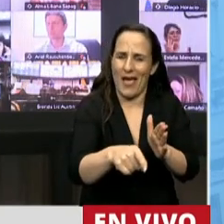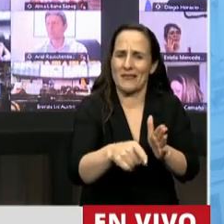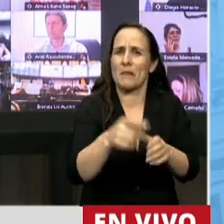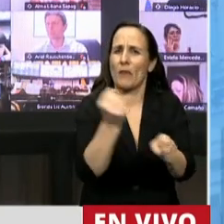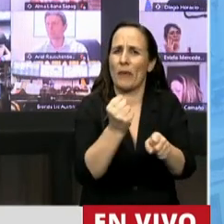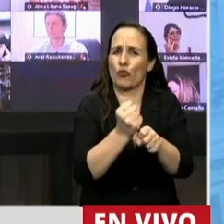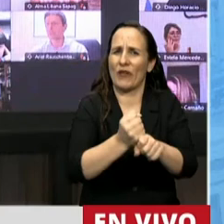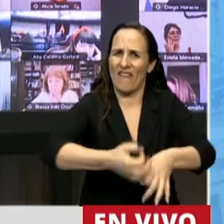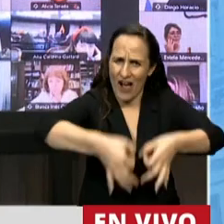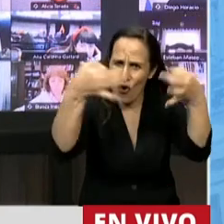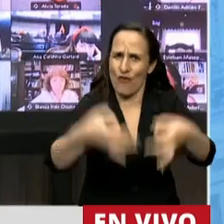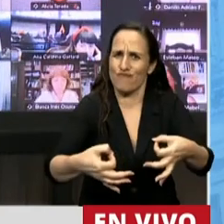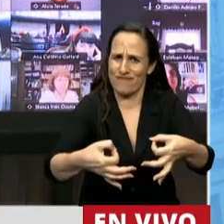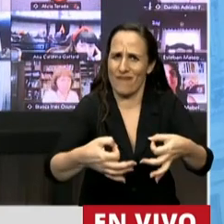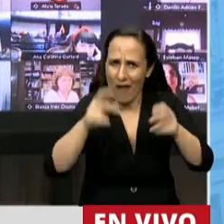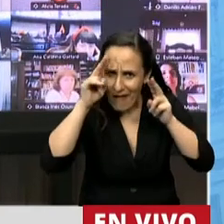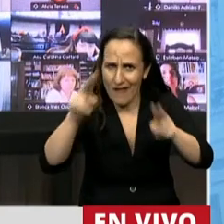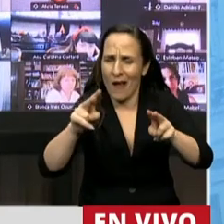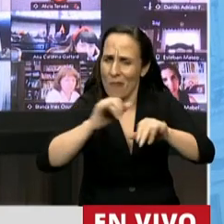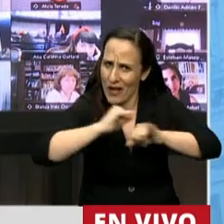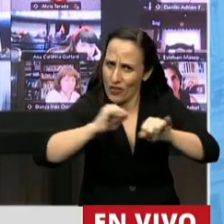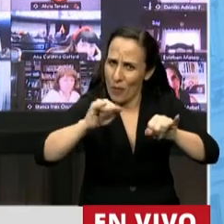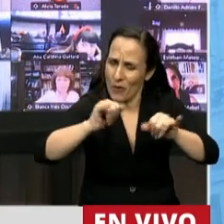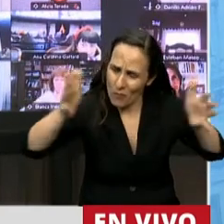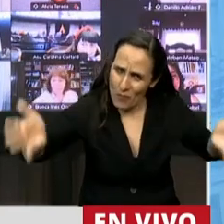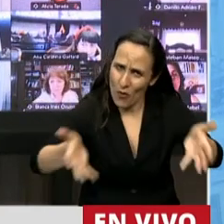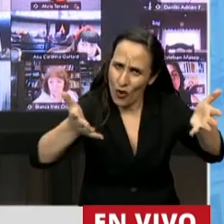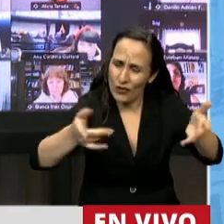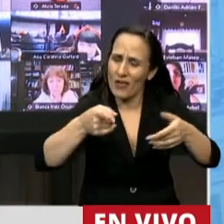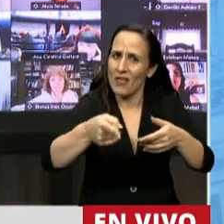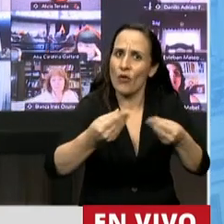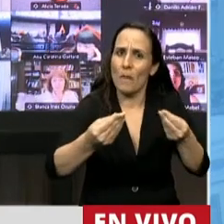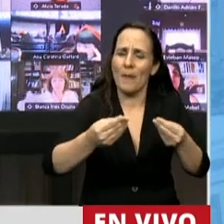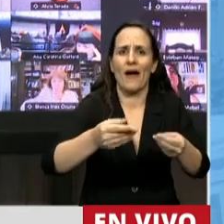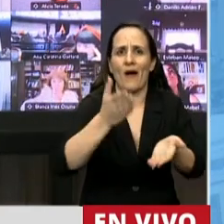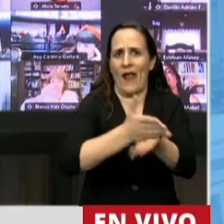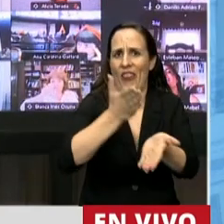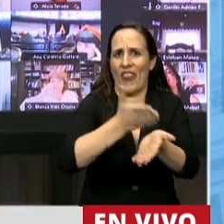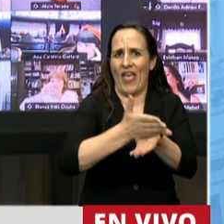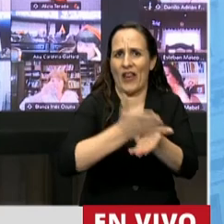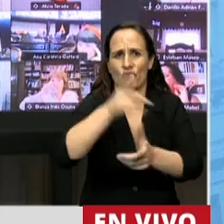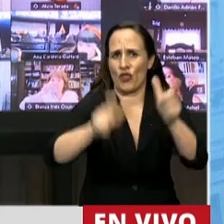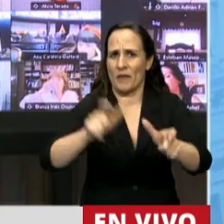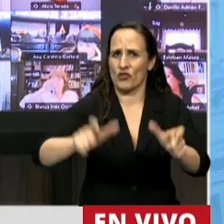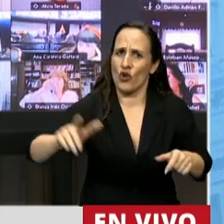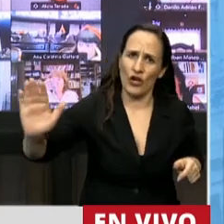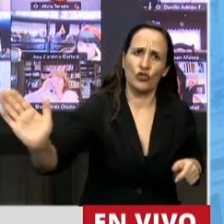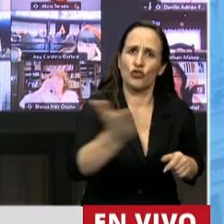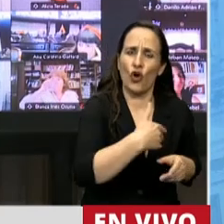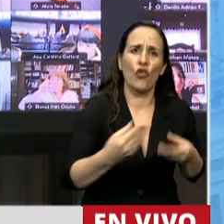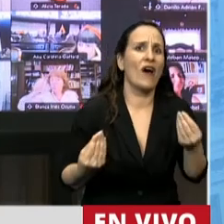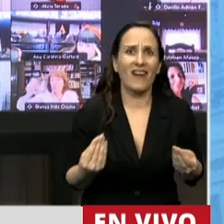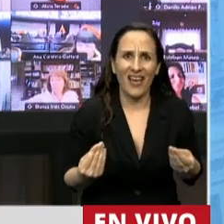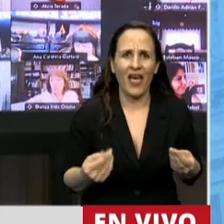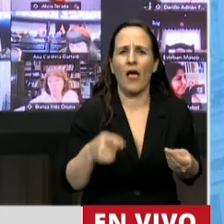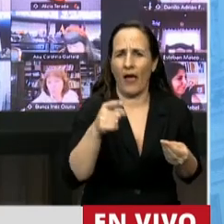decente, respetando, promoviendo y asegurando el disfrute del derecho de todas las personas a un mundo